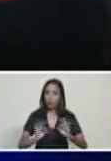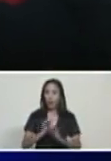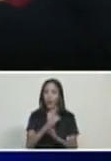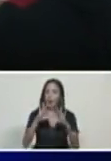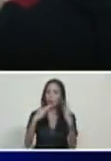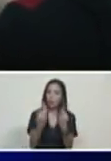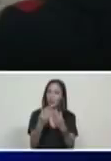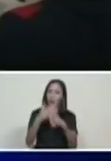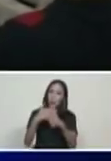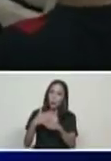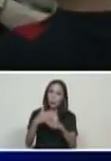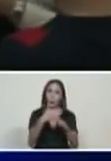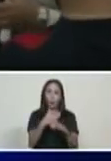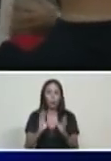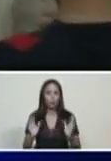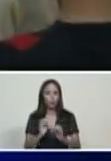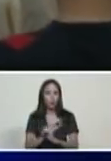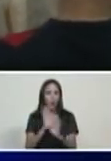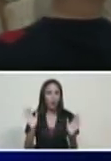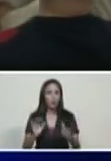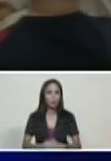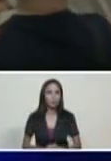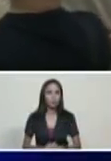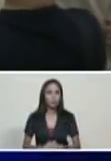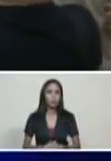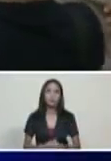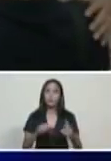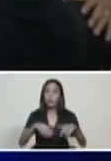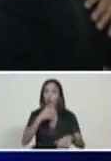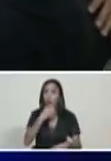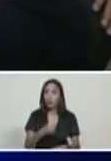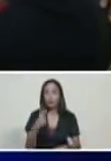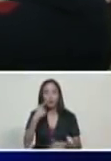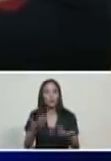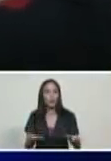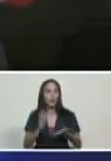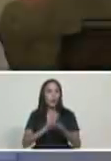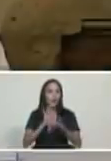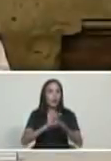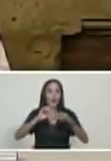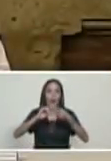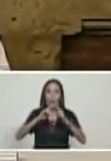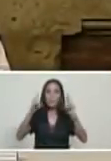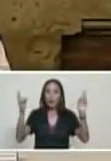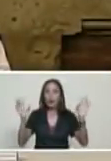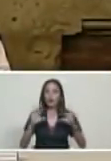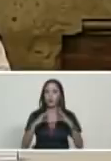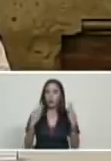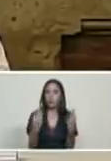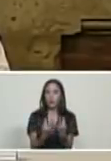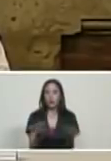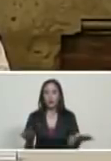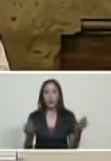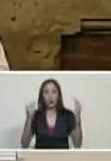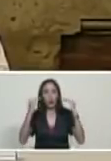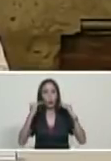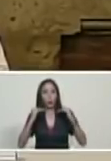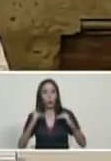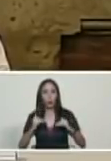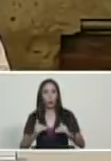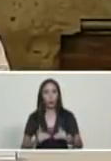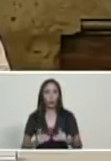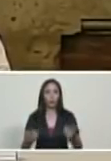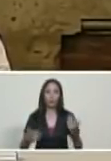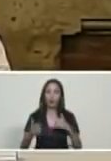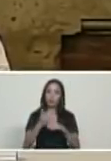familia. Preparémonos para tener unas Navidades en paz, en familia, en felicidad, para